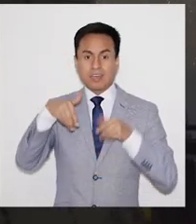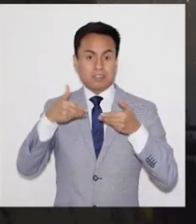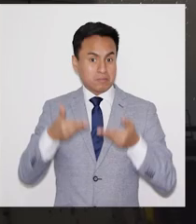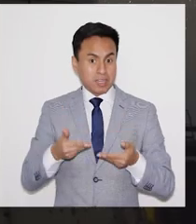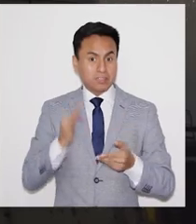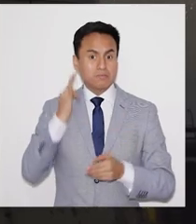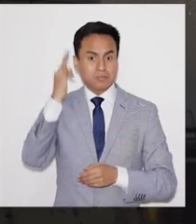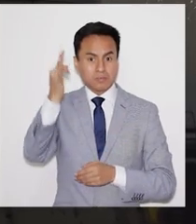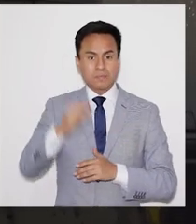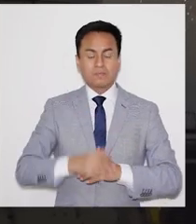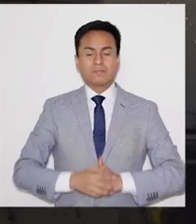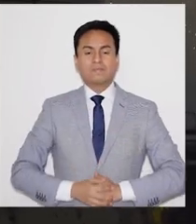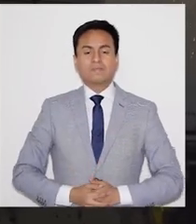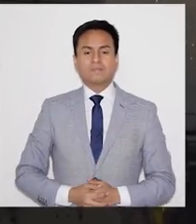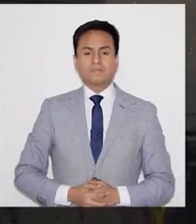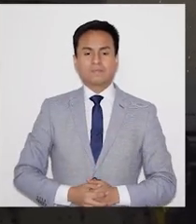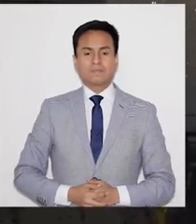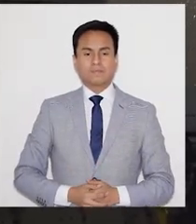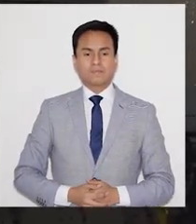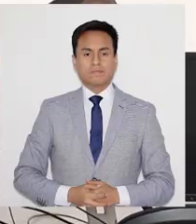actuales.